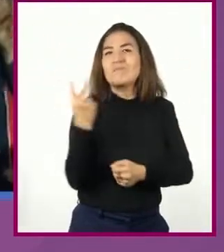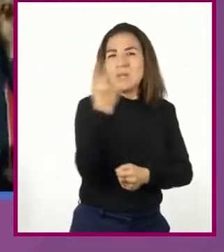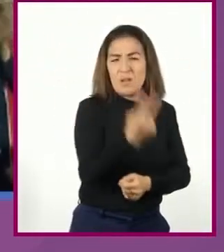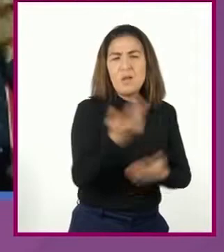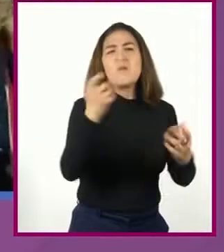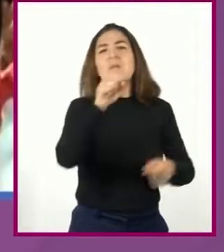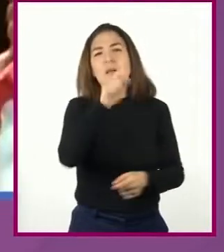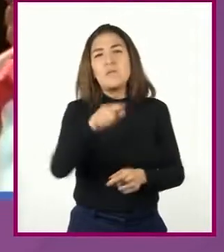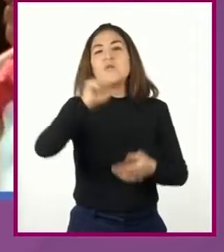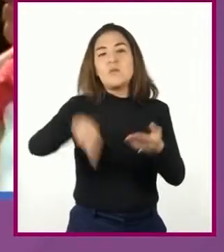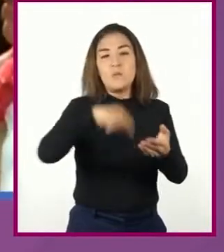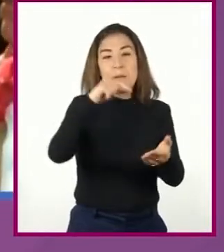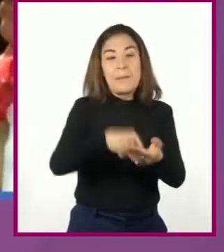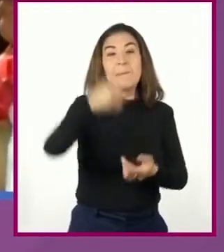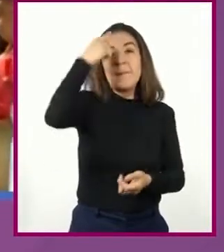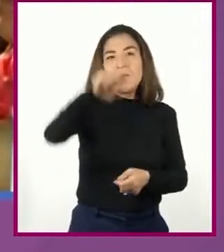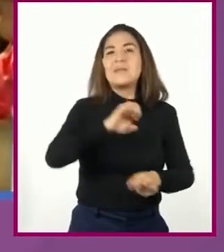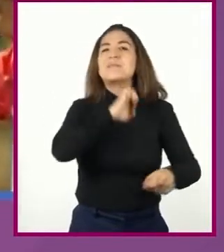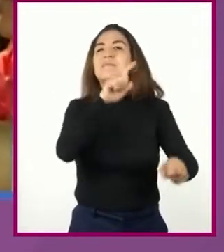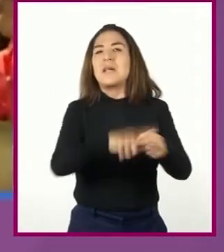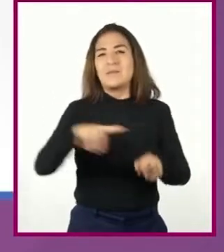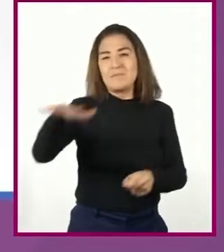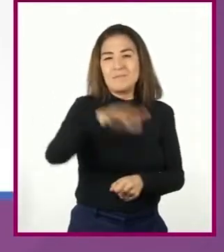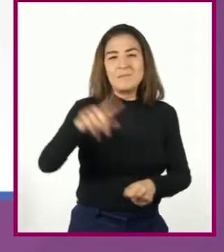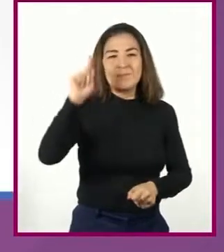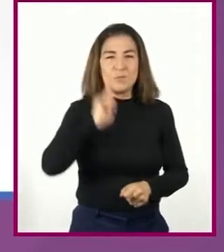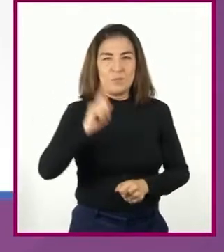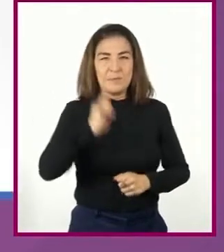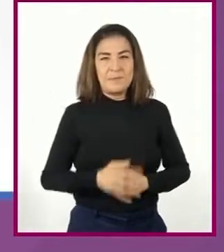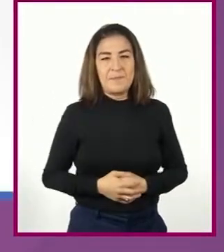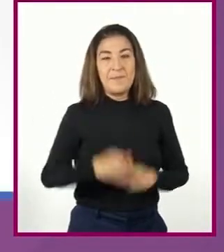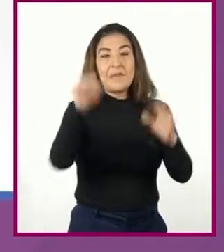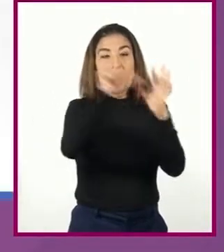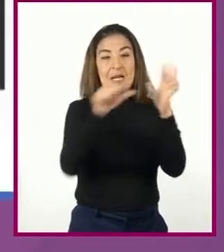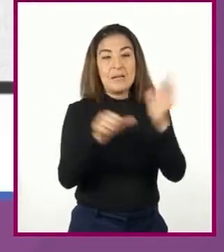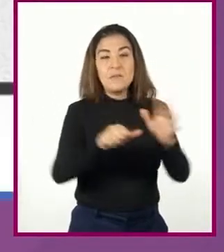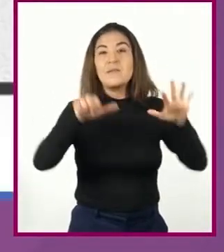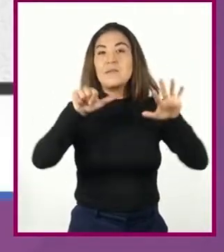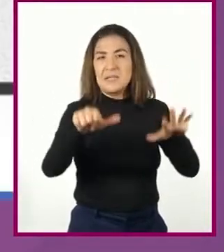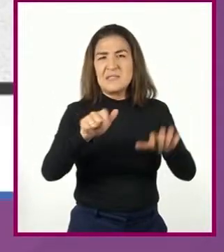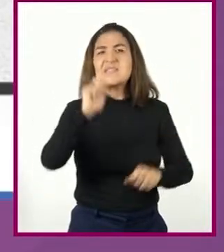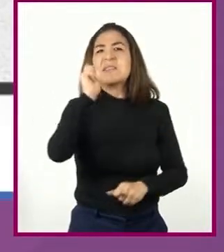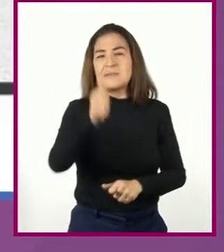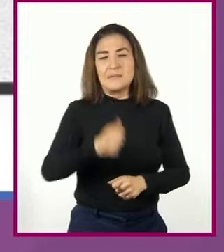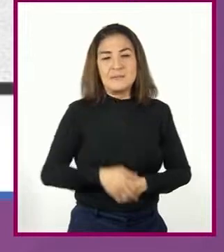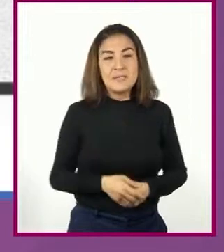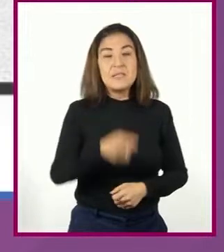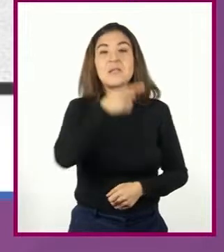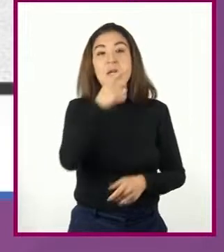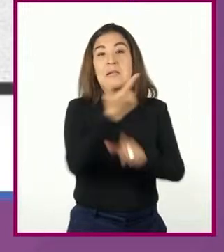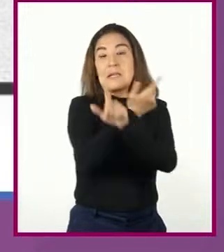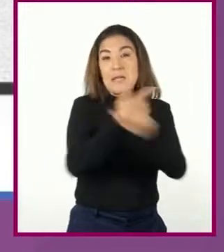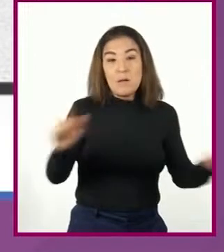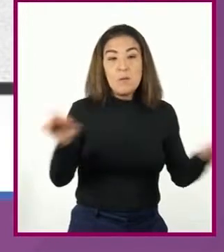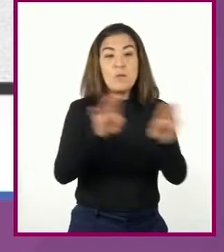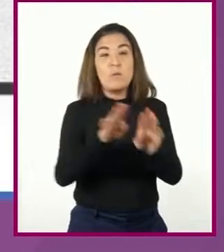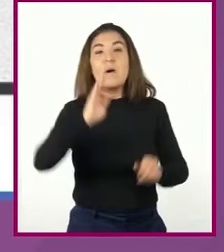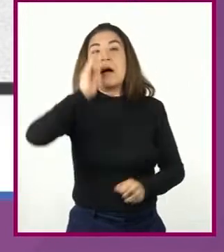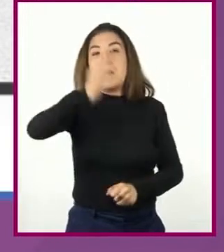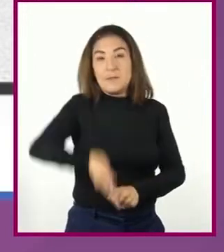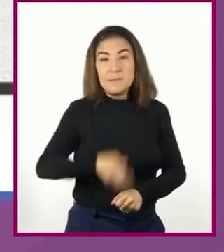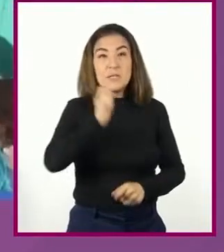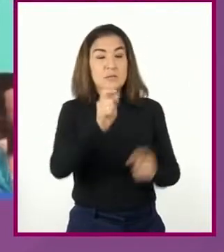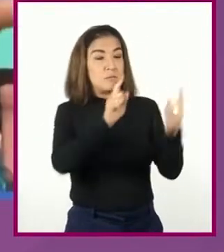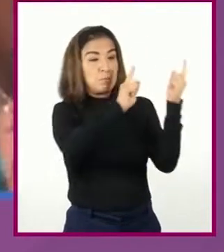en zonas exclusivas destinadas para ellas. El artículo 16 establece que solo mediante el libre y pleno consentimiento de